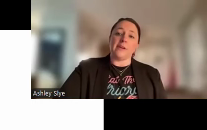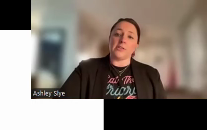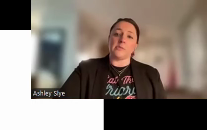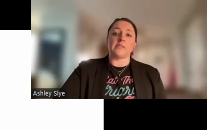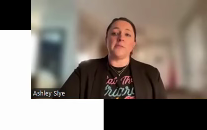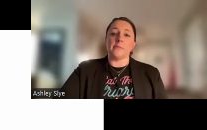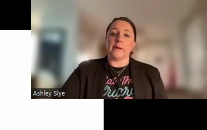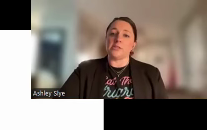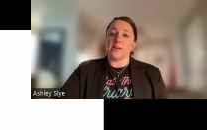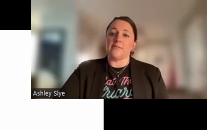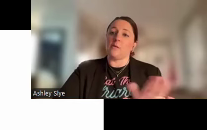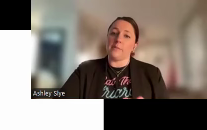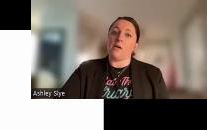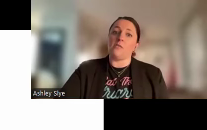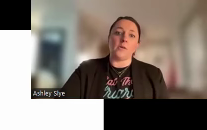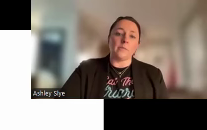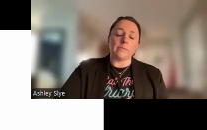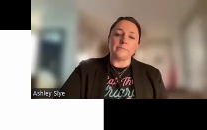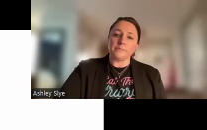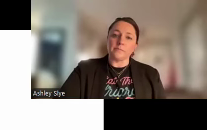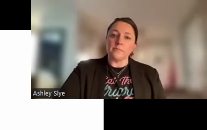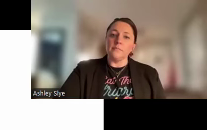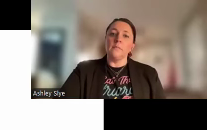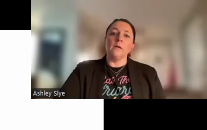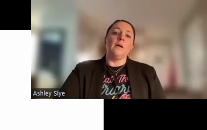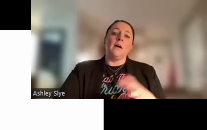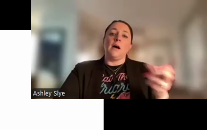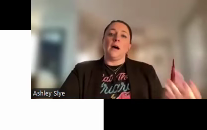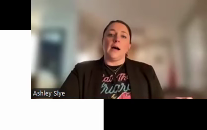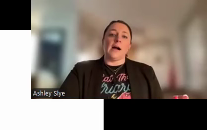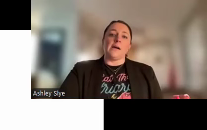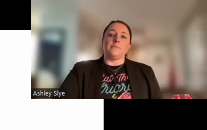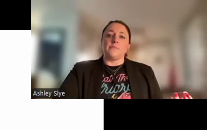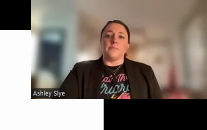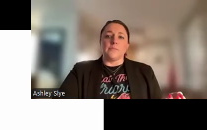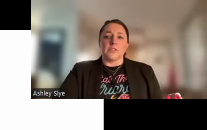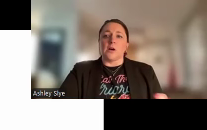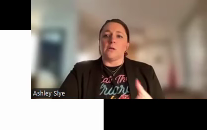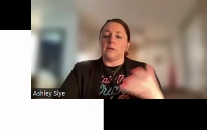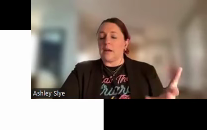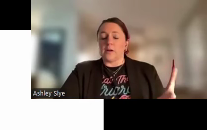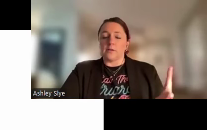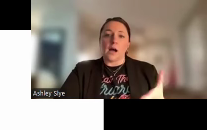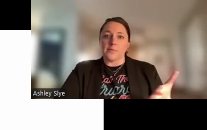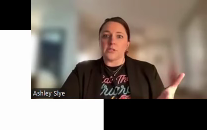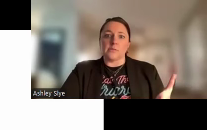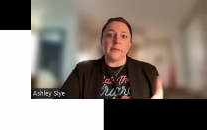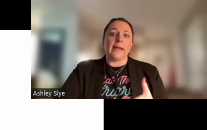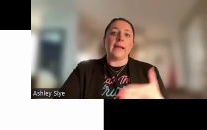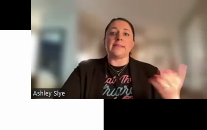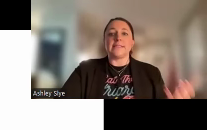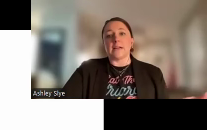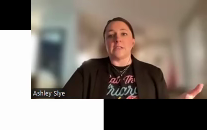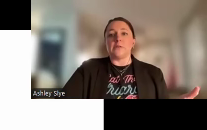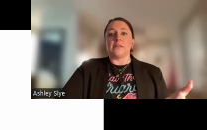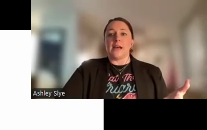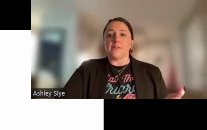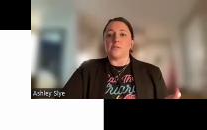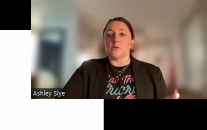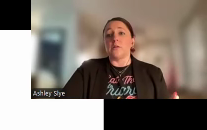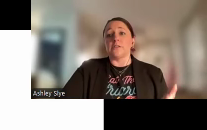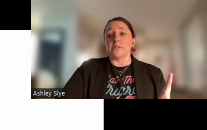puedes empezar a comenzar a pensar en estas opciones. No tienes que tomar decisiones ahorita, sino simplemente te voy a proporcionar información sobre